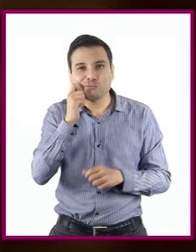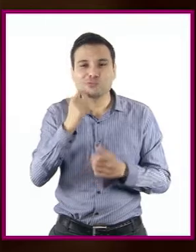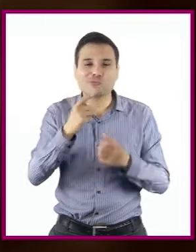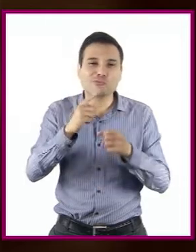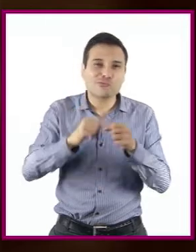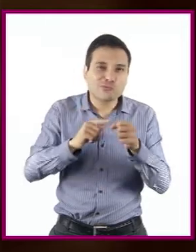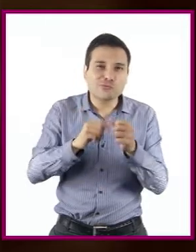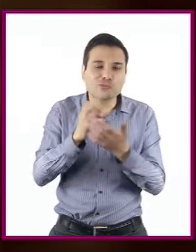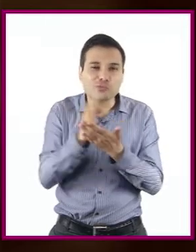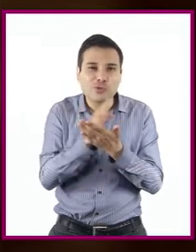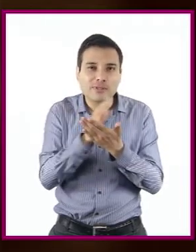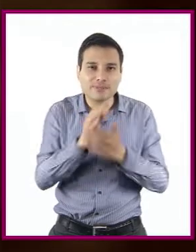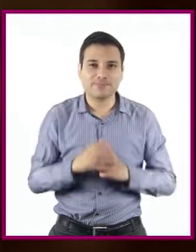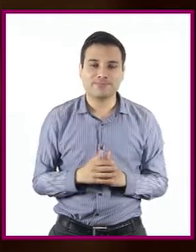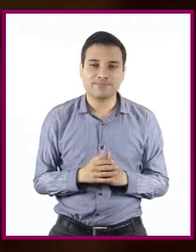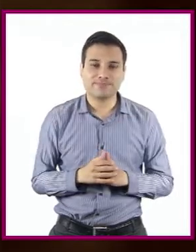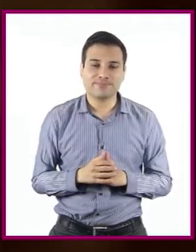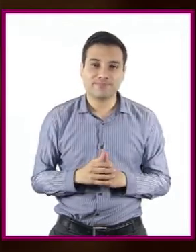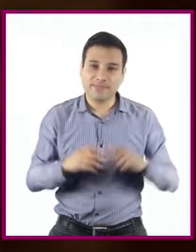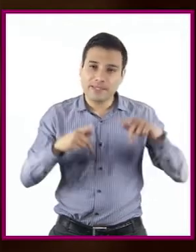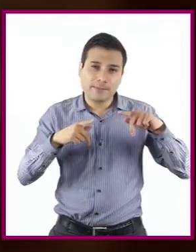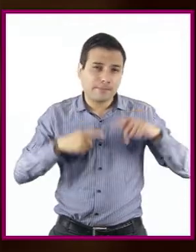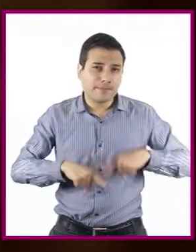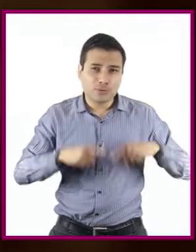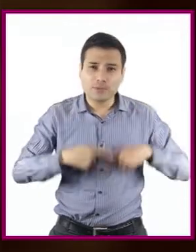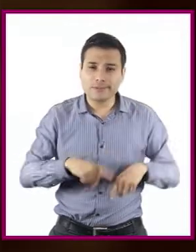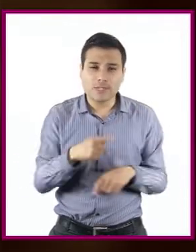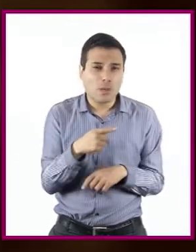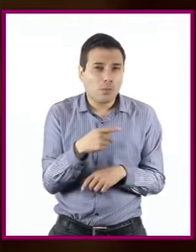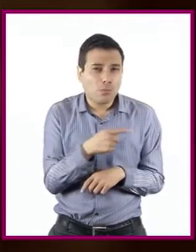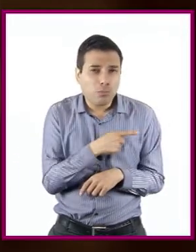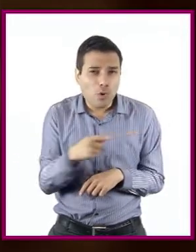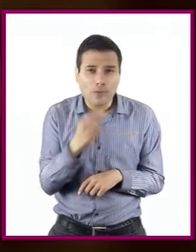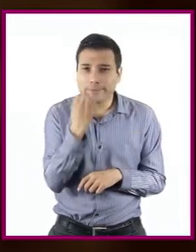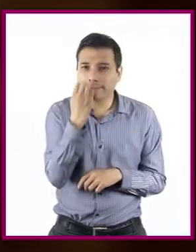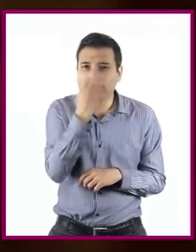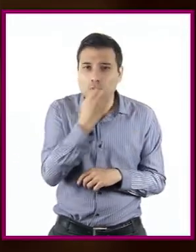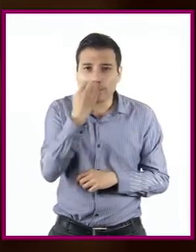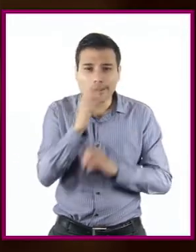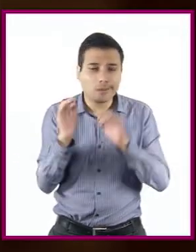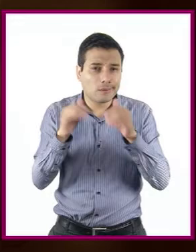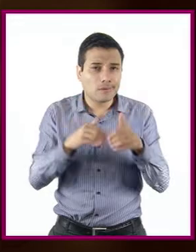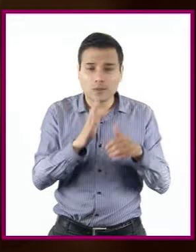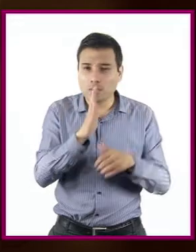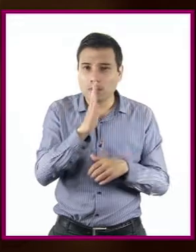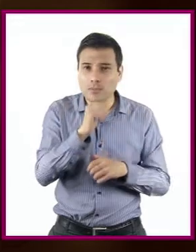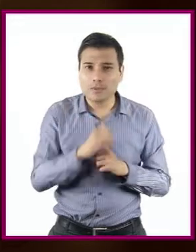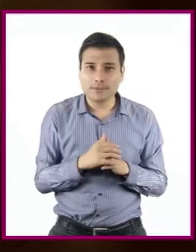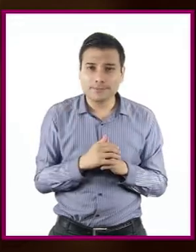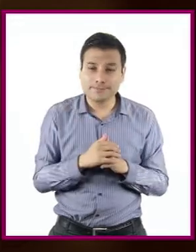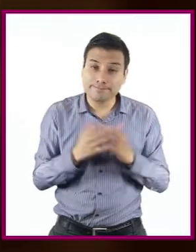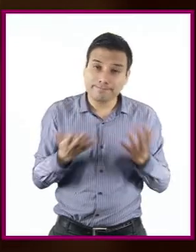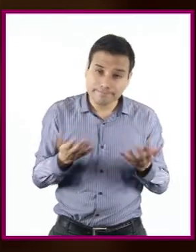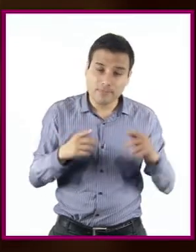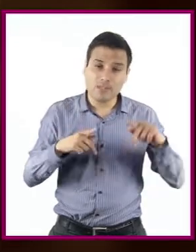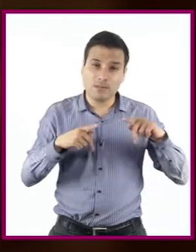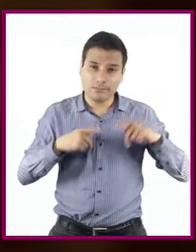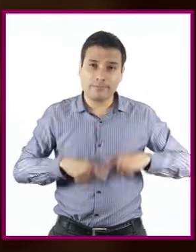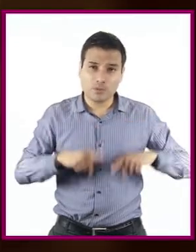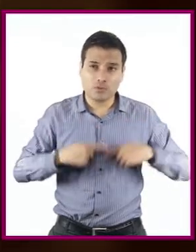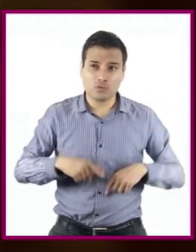tienen piel morena, son las personas más pobres, con menor acceso a la educación, y en contraste las personas más ricas